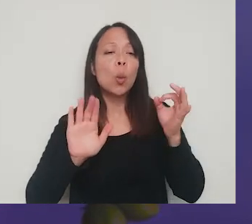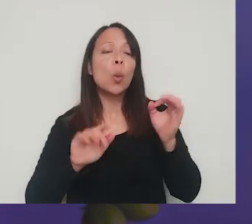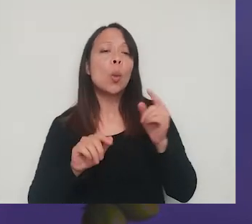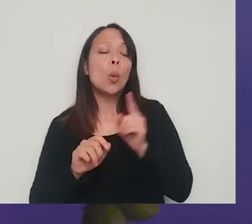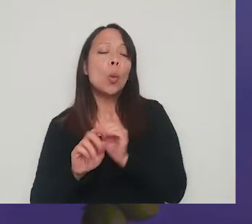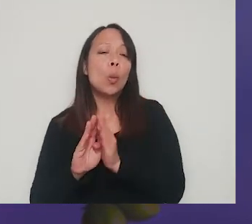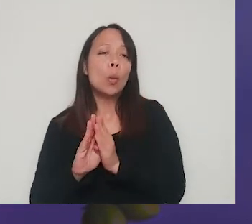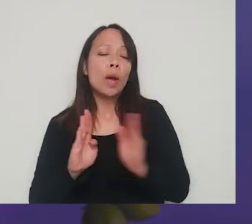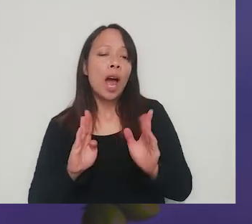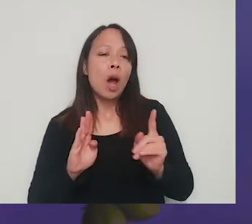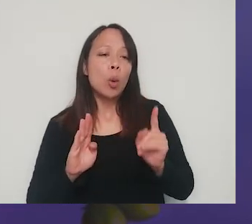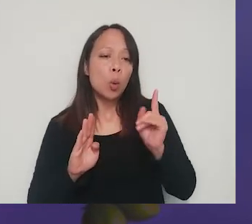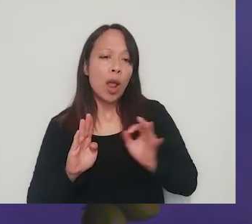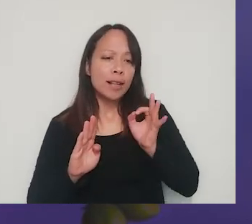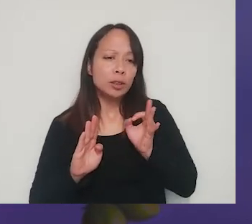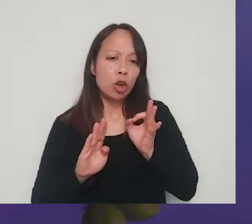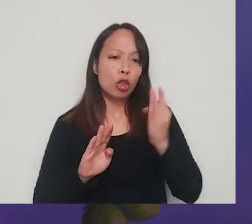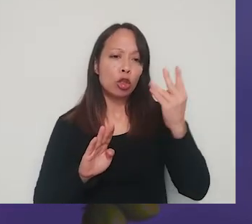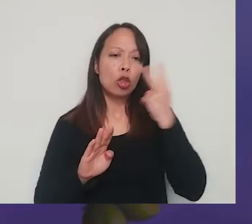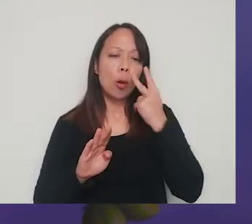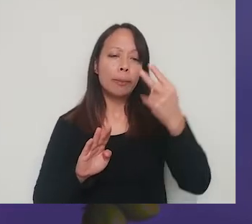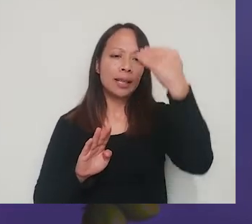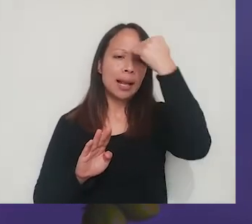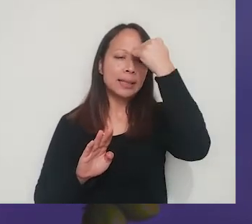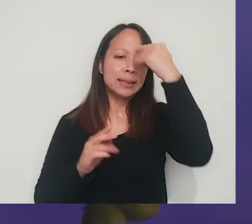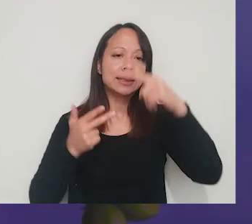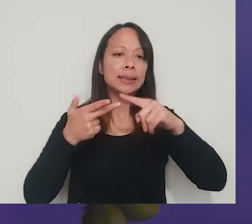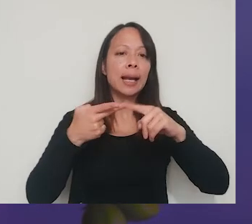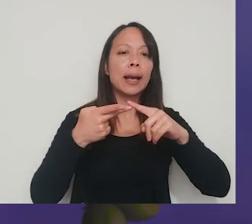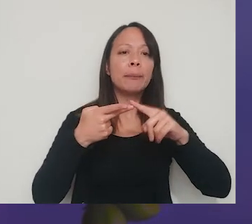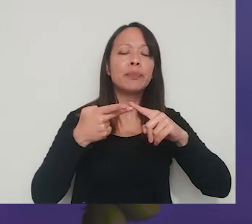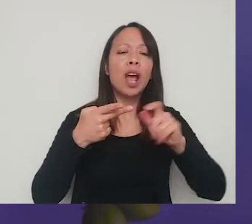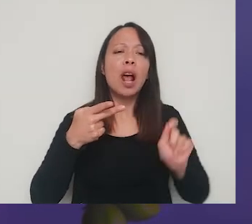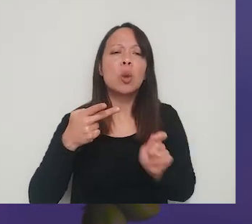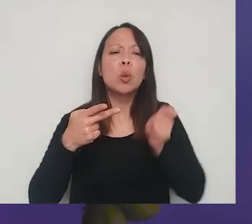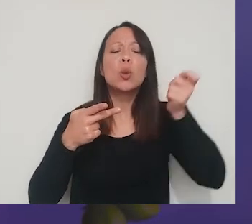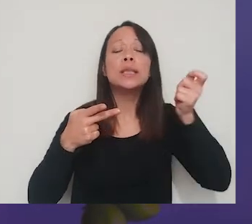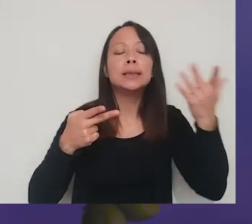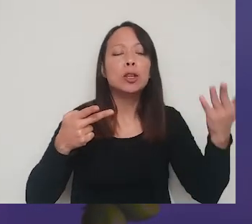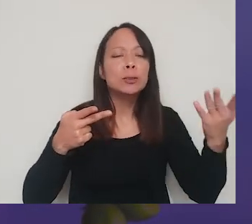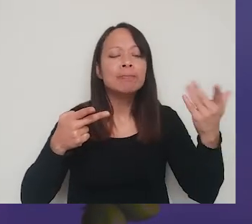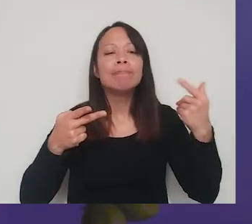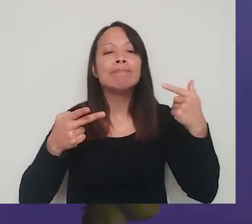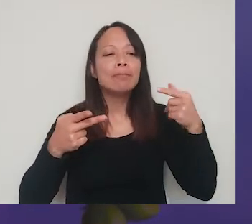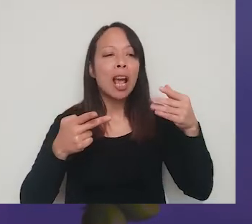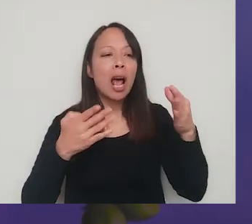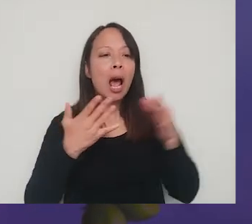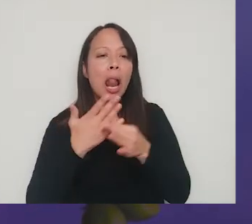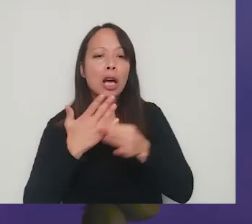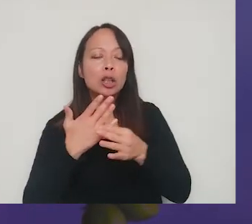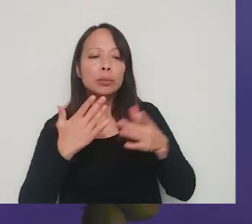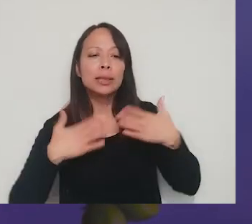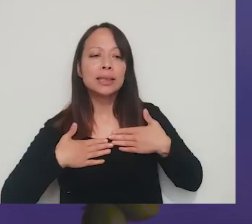año después, en el año 2015, le toca a la Corte pronunciarse sobre este tema. El caso que llega a la Corte no tiene que ver con que